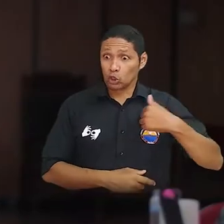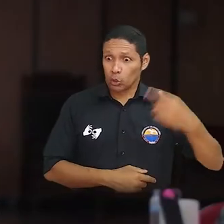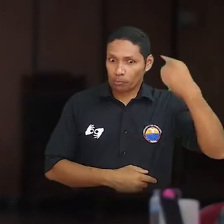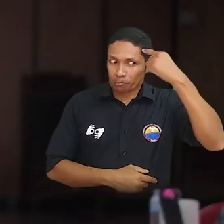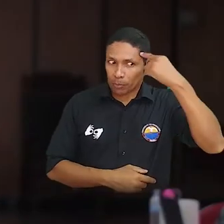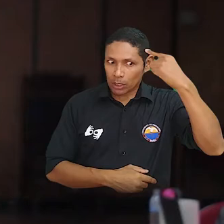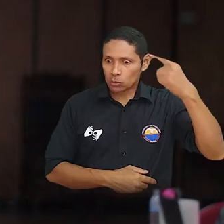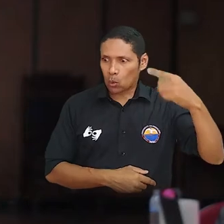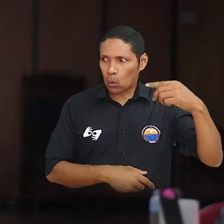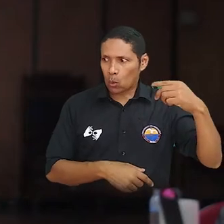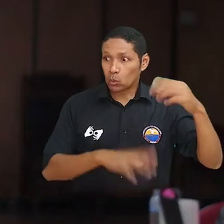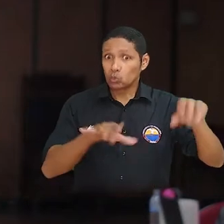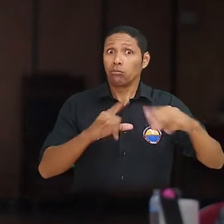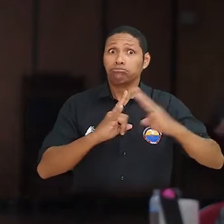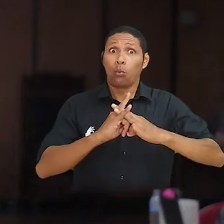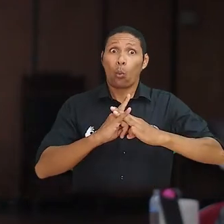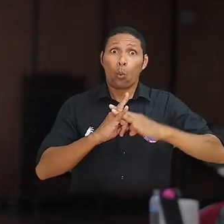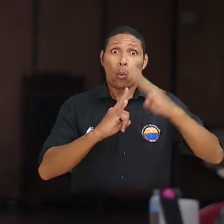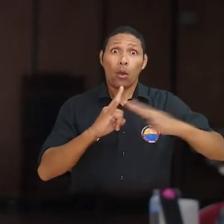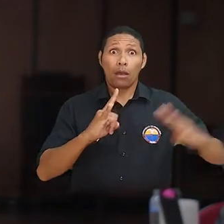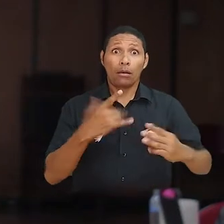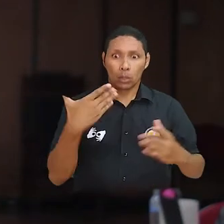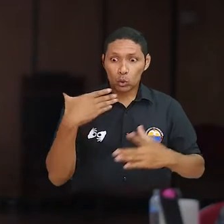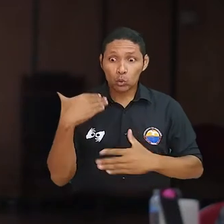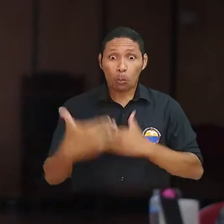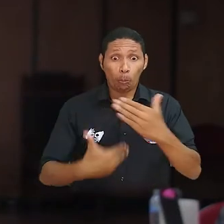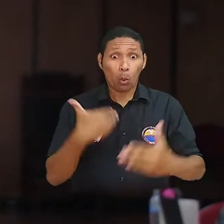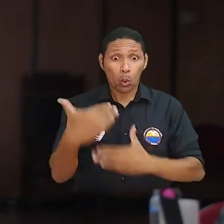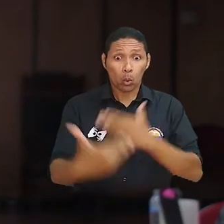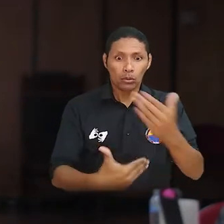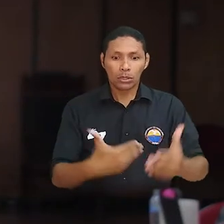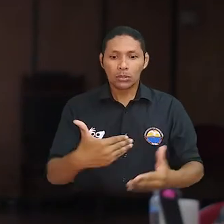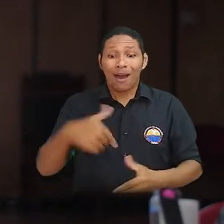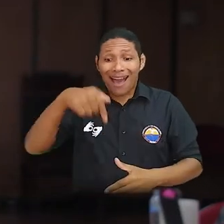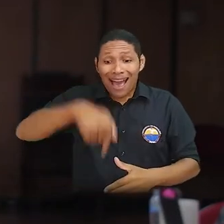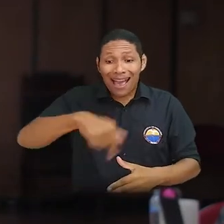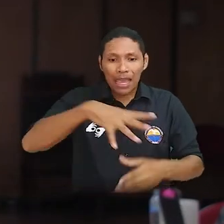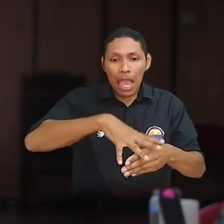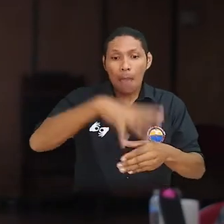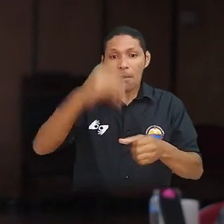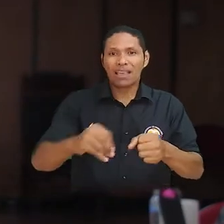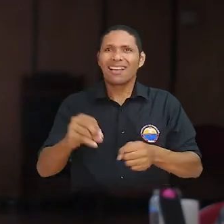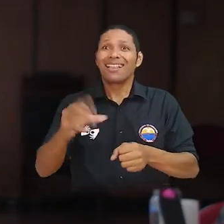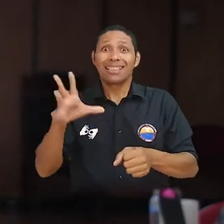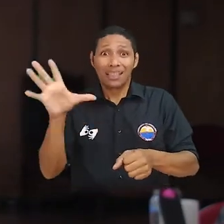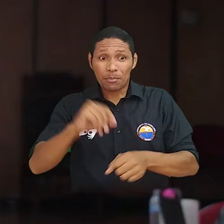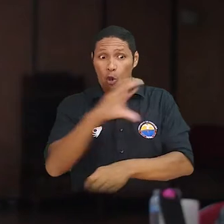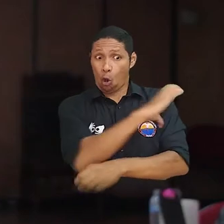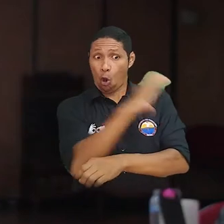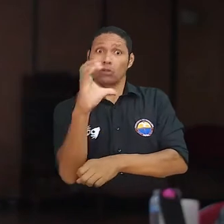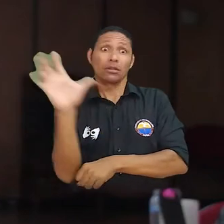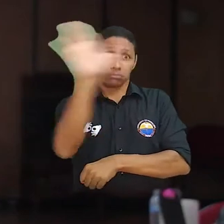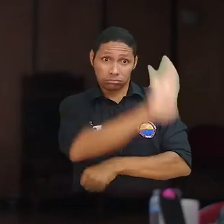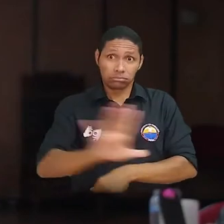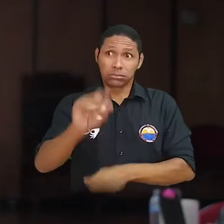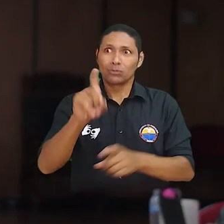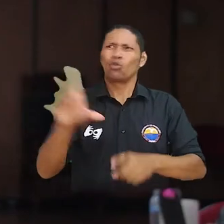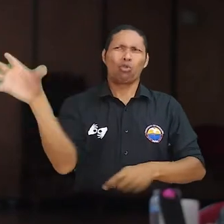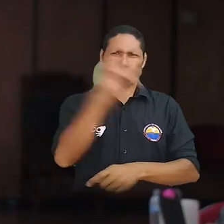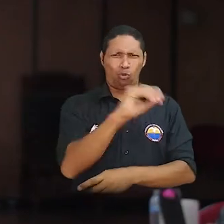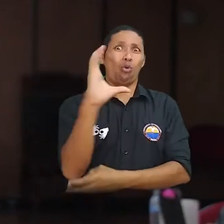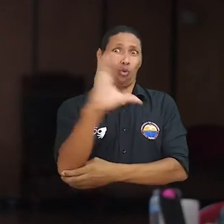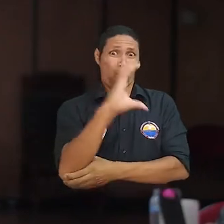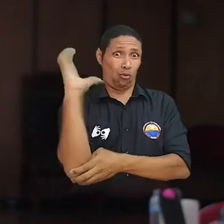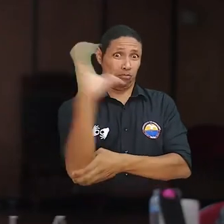universidad que ha jalonado los procesos, no solamente en el Magdalena, sino en la región, yo diría que en el